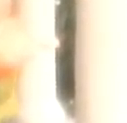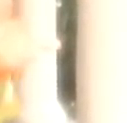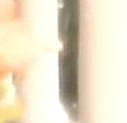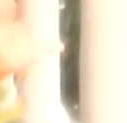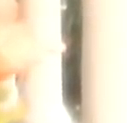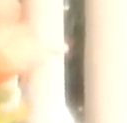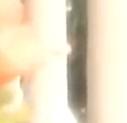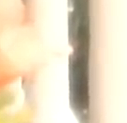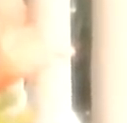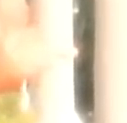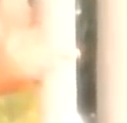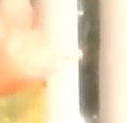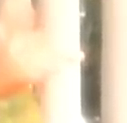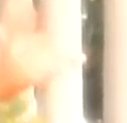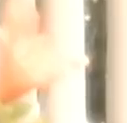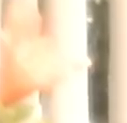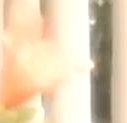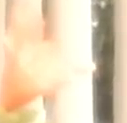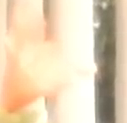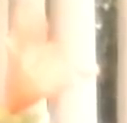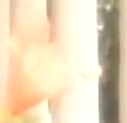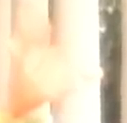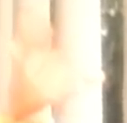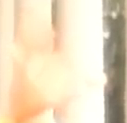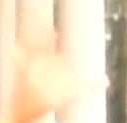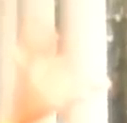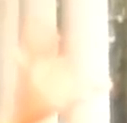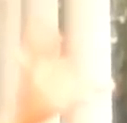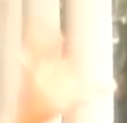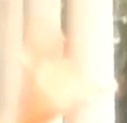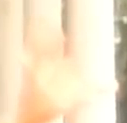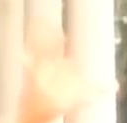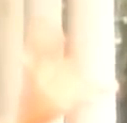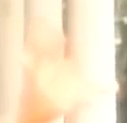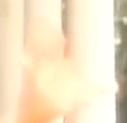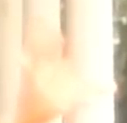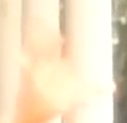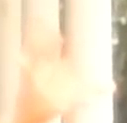años en la batalla de Carabobo.